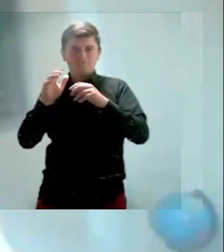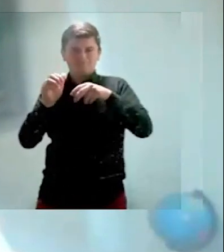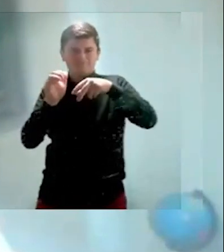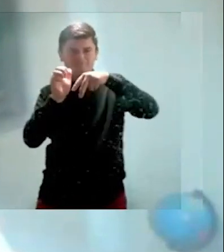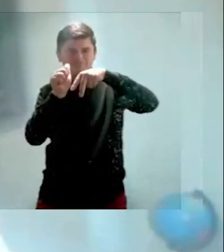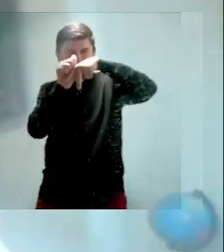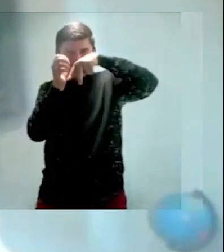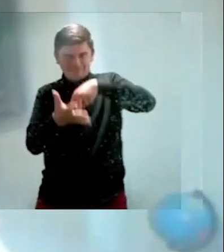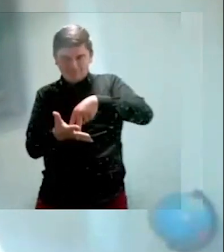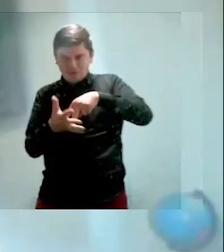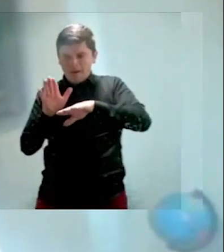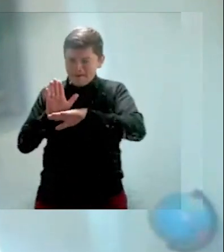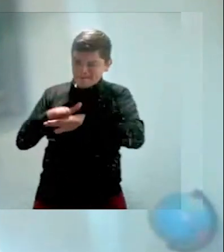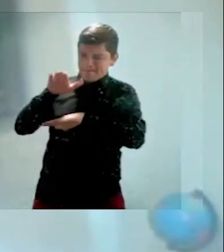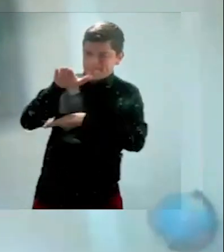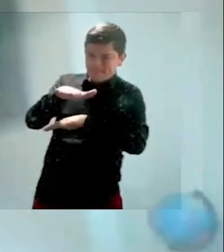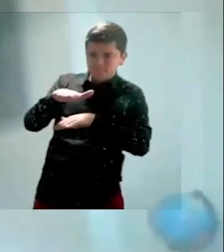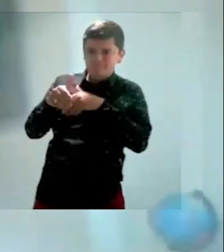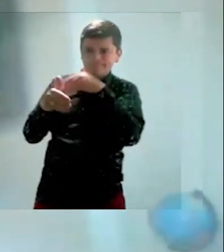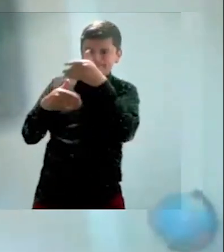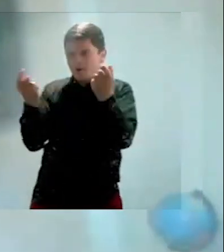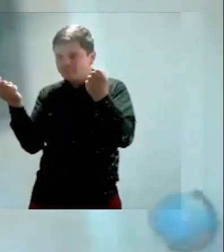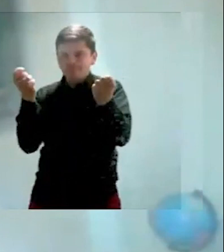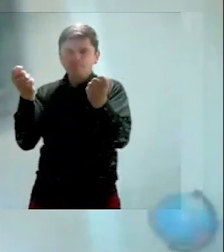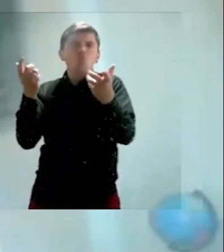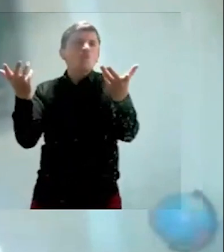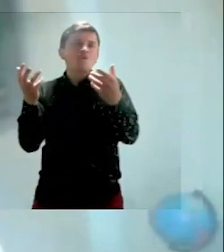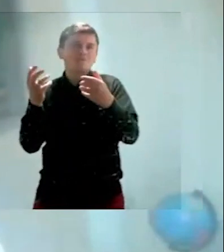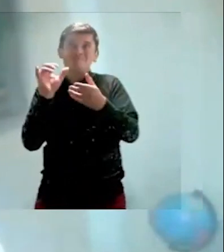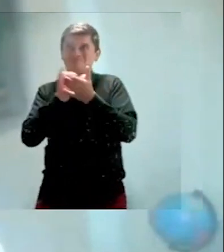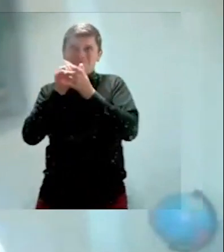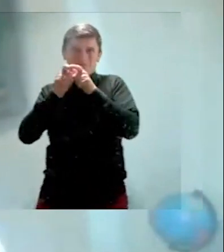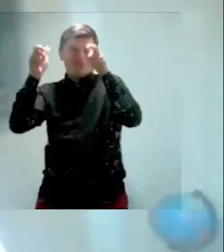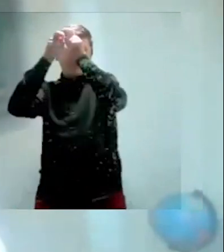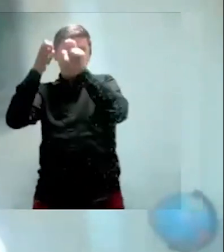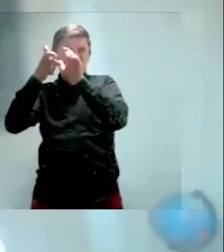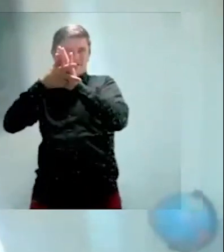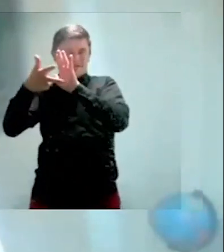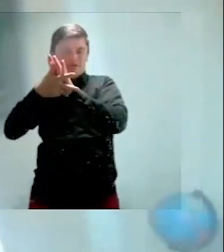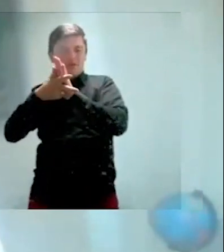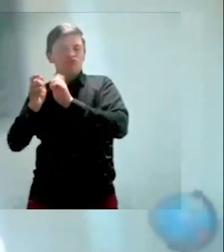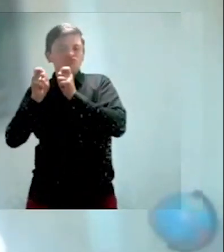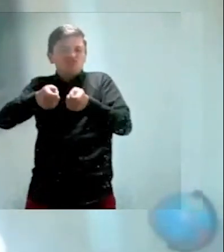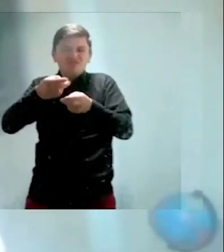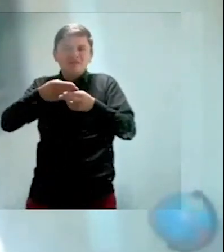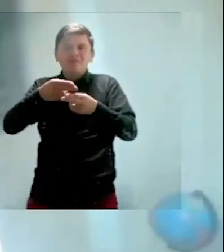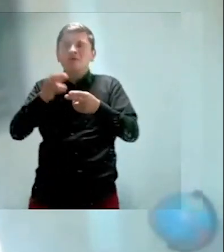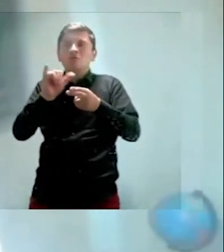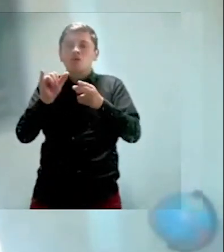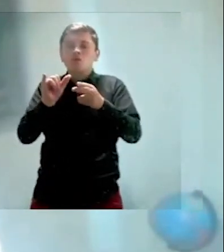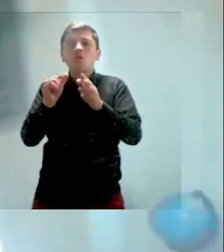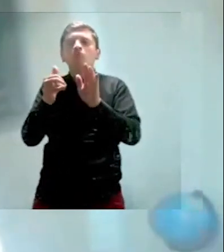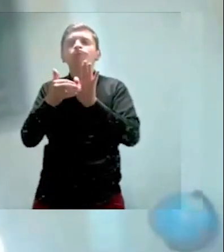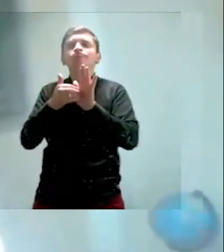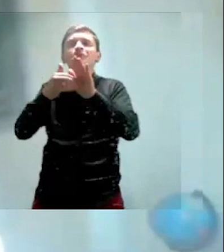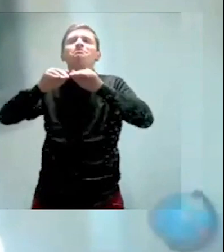ha exceptuado el artículo 36 del 2591, en donde dice que la tutela tiene efectos inter